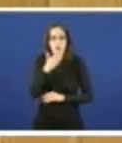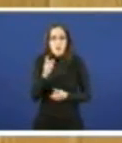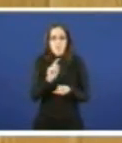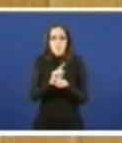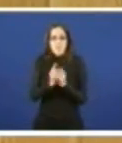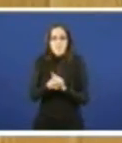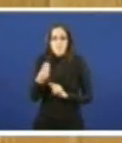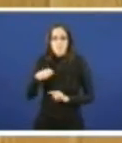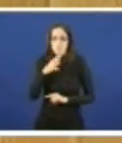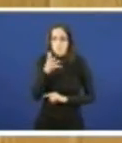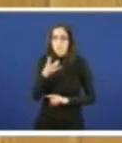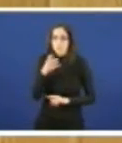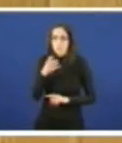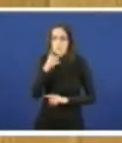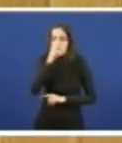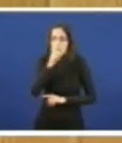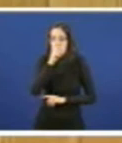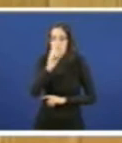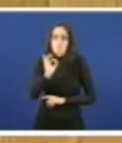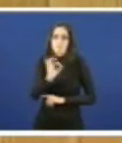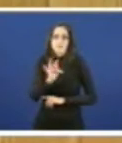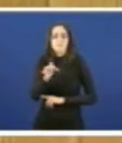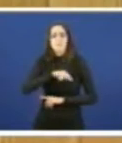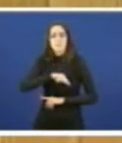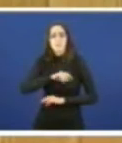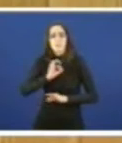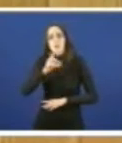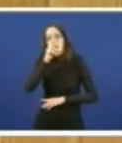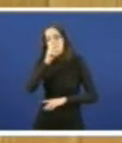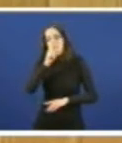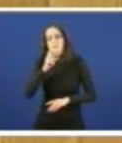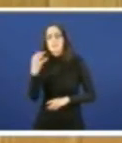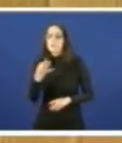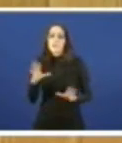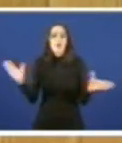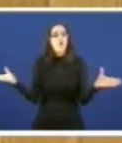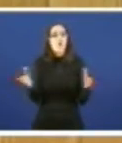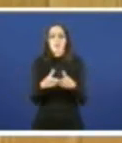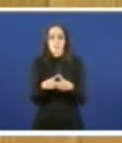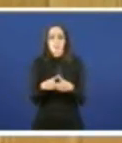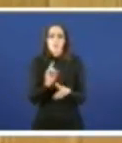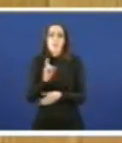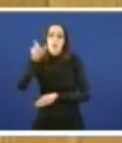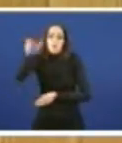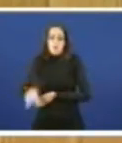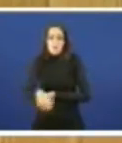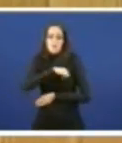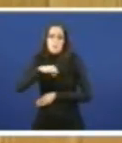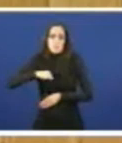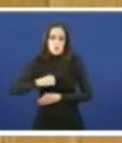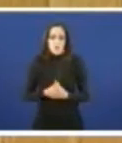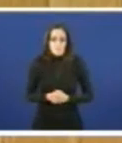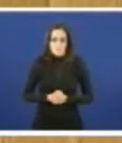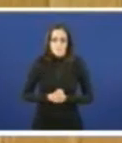conmemoracións, como lle decía, o espírito de honrar datas de carácter colectivo ou de carácter xeral.